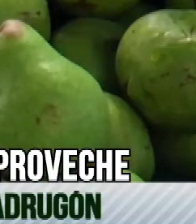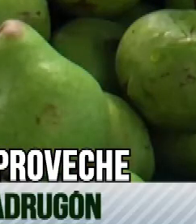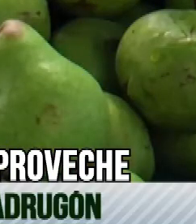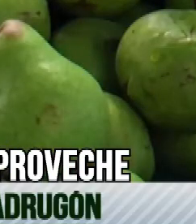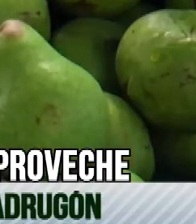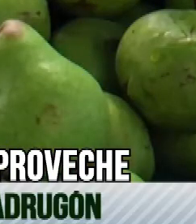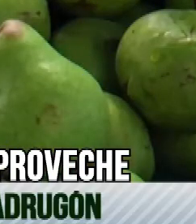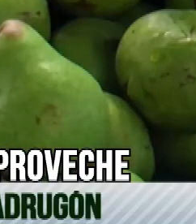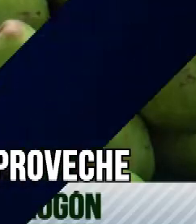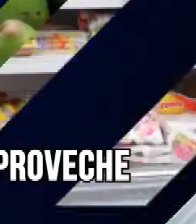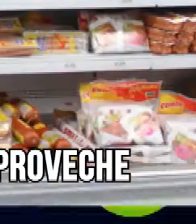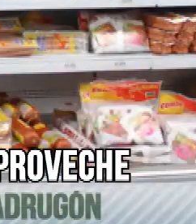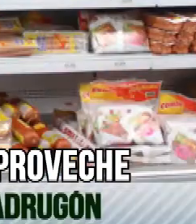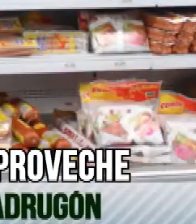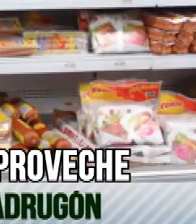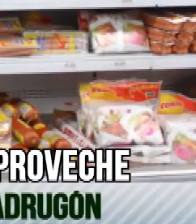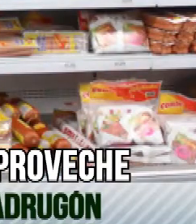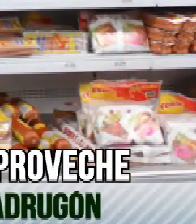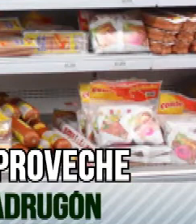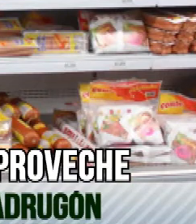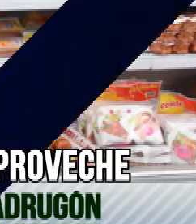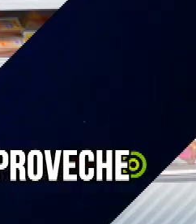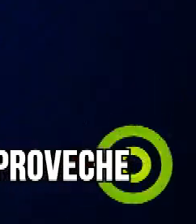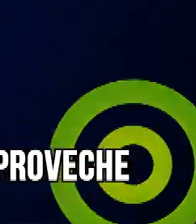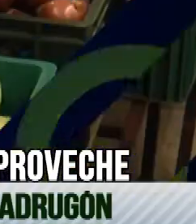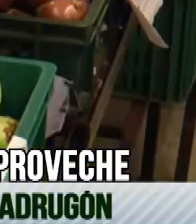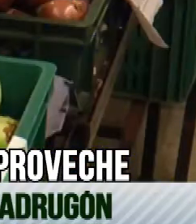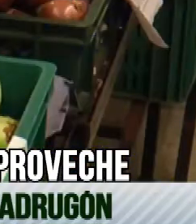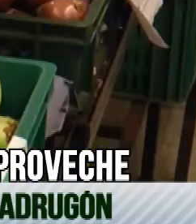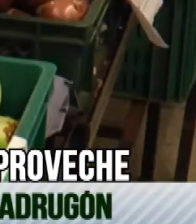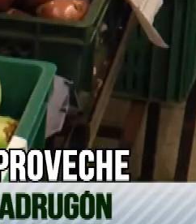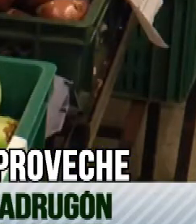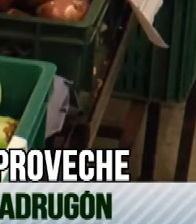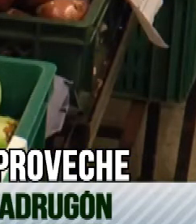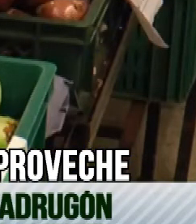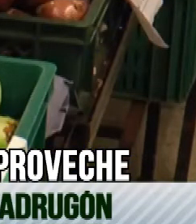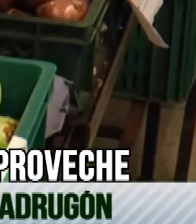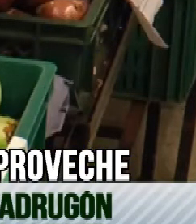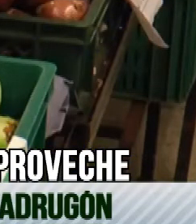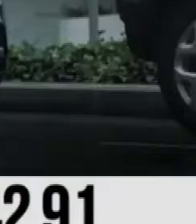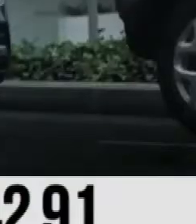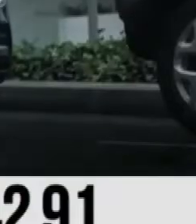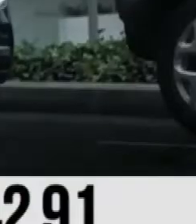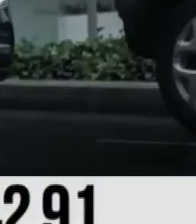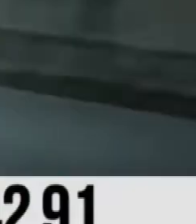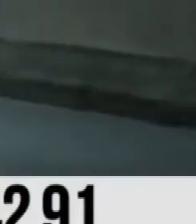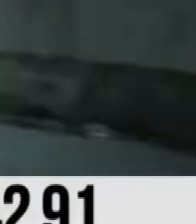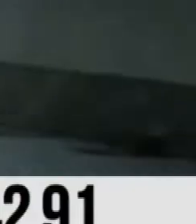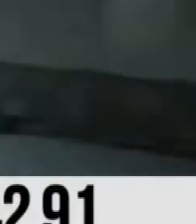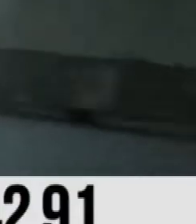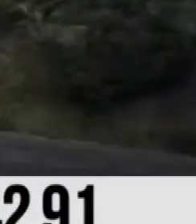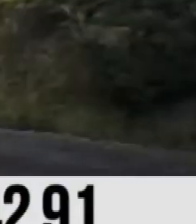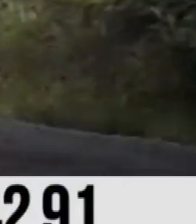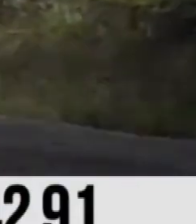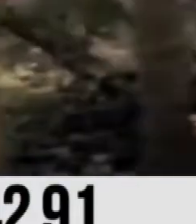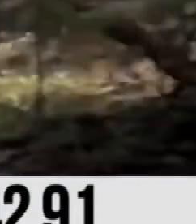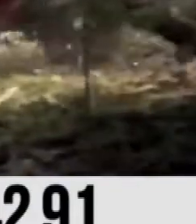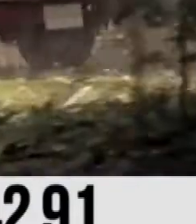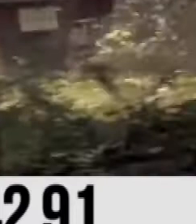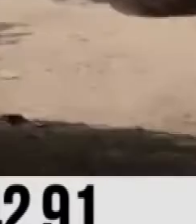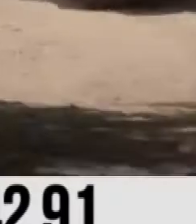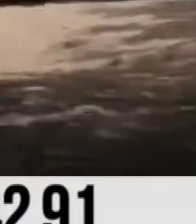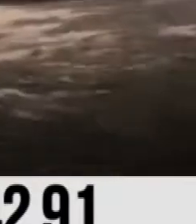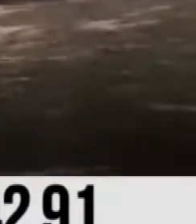10 hasta el 50% de descuento y también aproveche de las actividades especiales, sorteos y ofertas exclusivas. Un líder es innovación, es